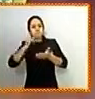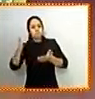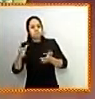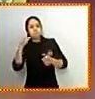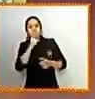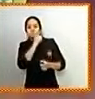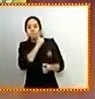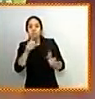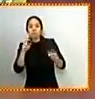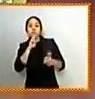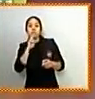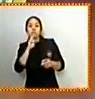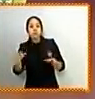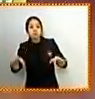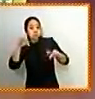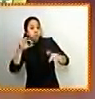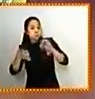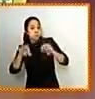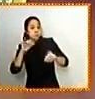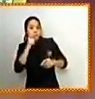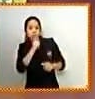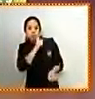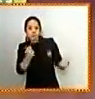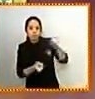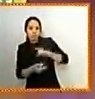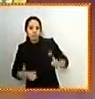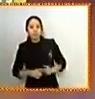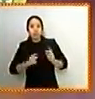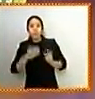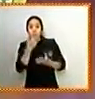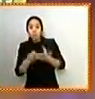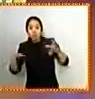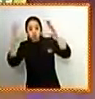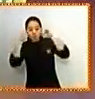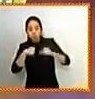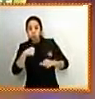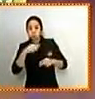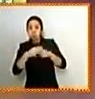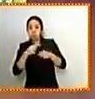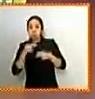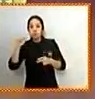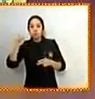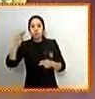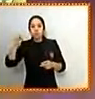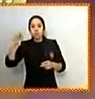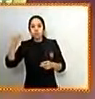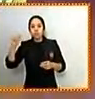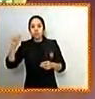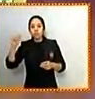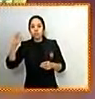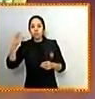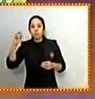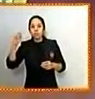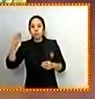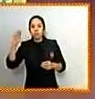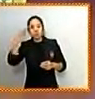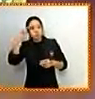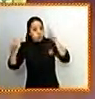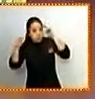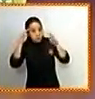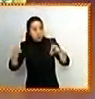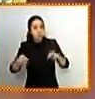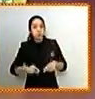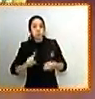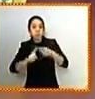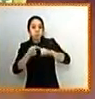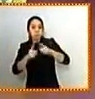esta invitación. Y recuerda que Loto te cambia la vida. Buenas noches, mi nombre es Anaconda. Quiero mandarle un saludo a mi gente de Sambo Creek. Y en esta